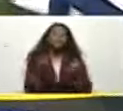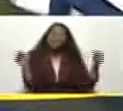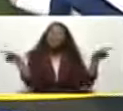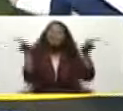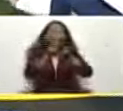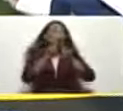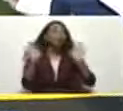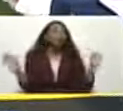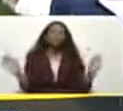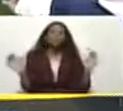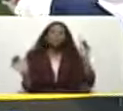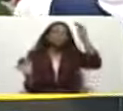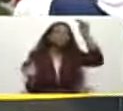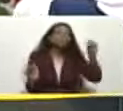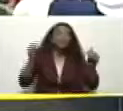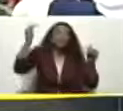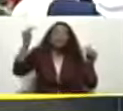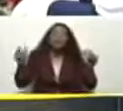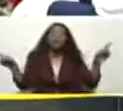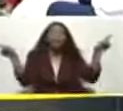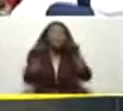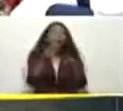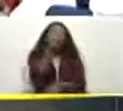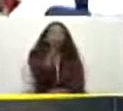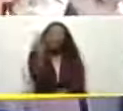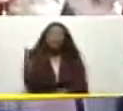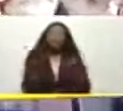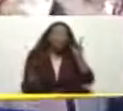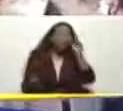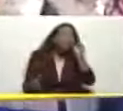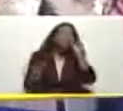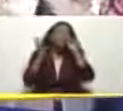50-50, dice, mitad y mitad.